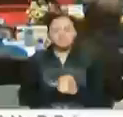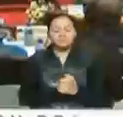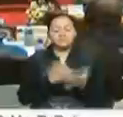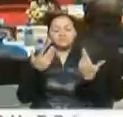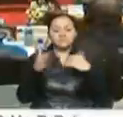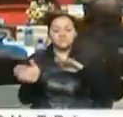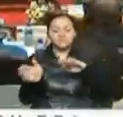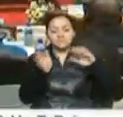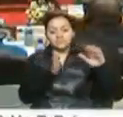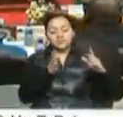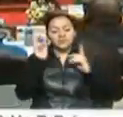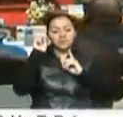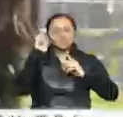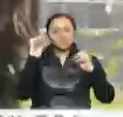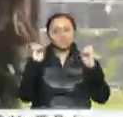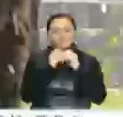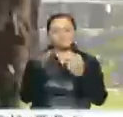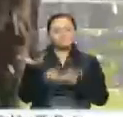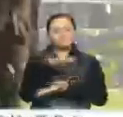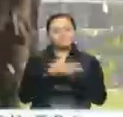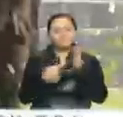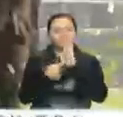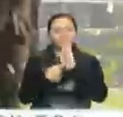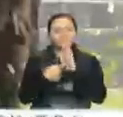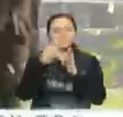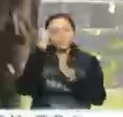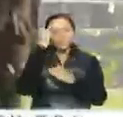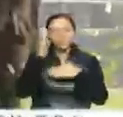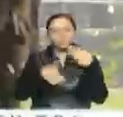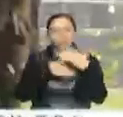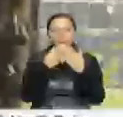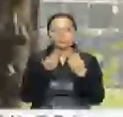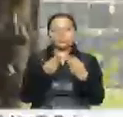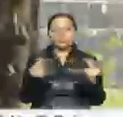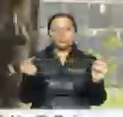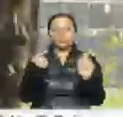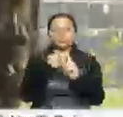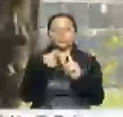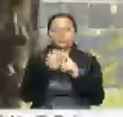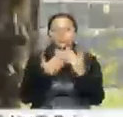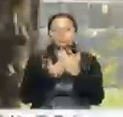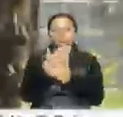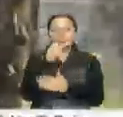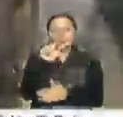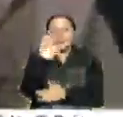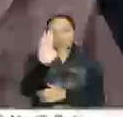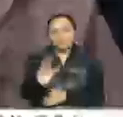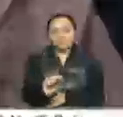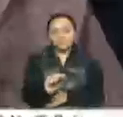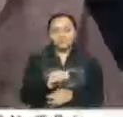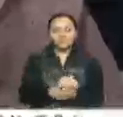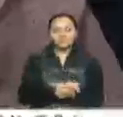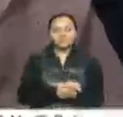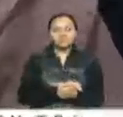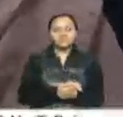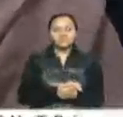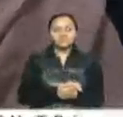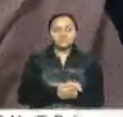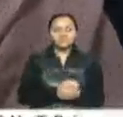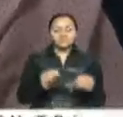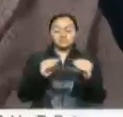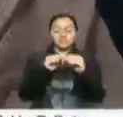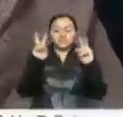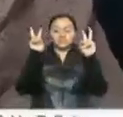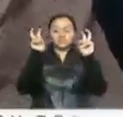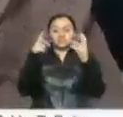los afrodiputados y sus intervenciones mostraron su preocupación por la falta de solución en la última colonia en África. Y uno de los temas que más